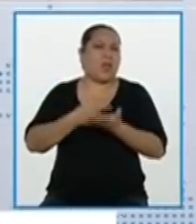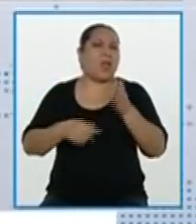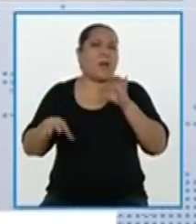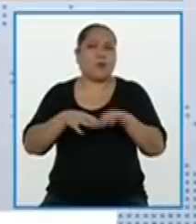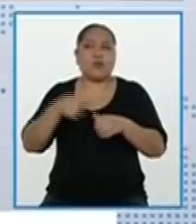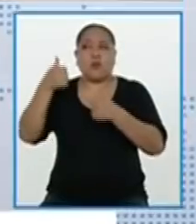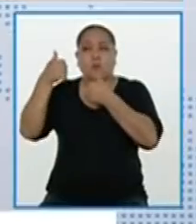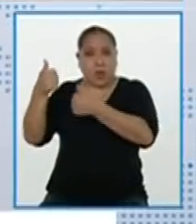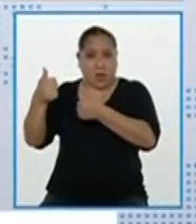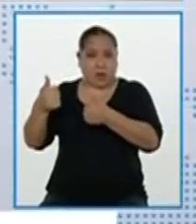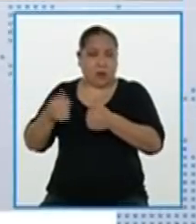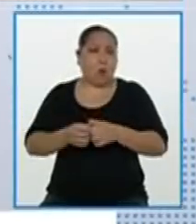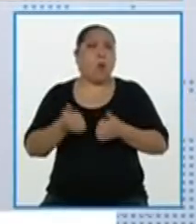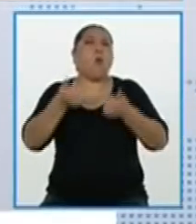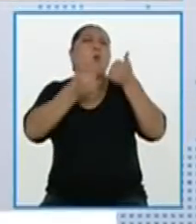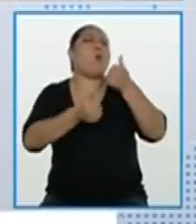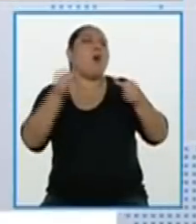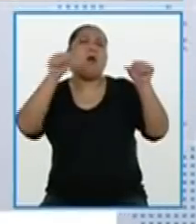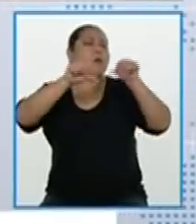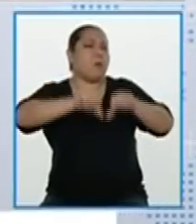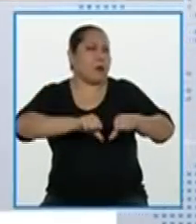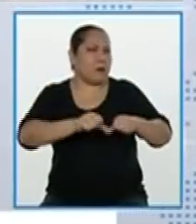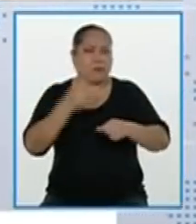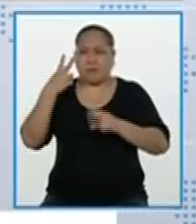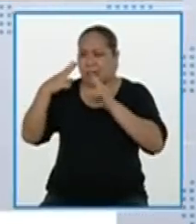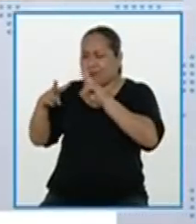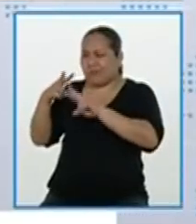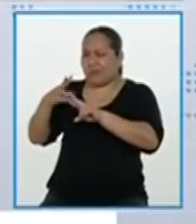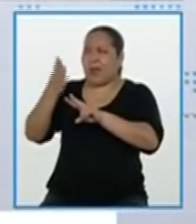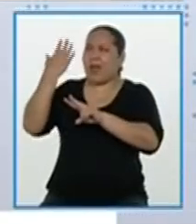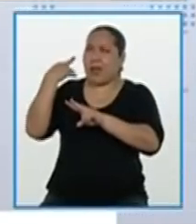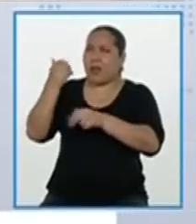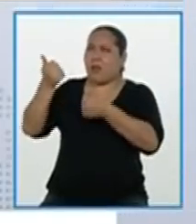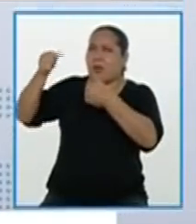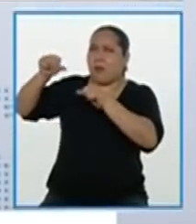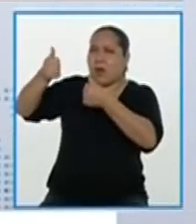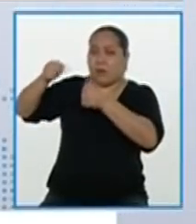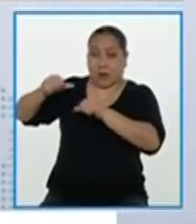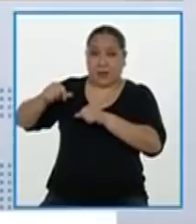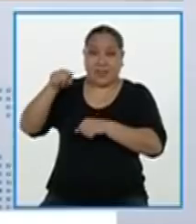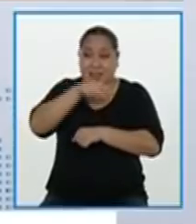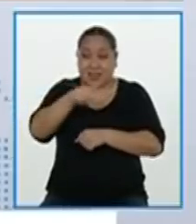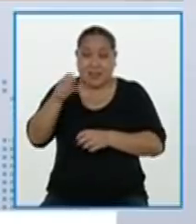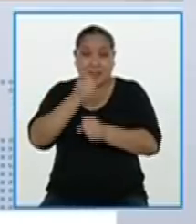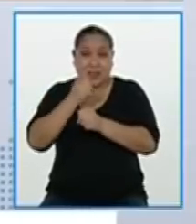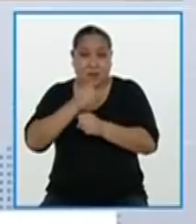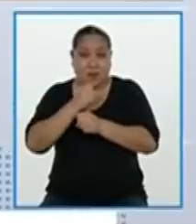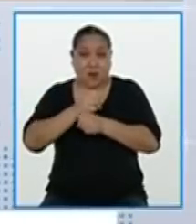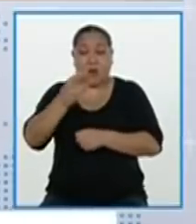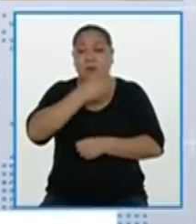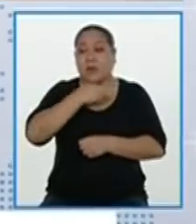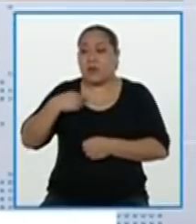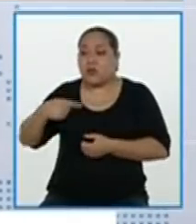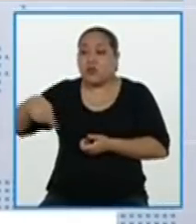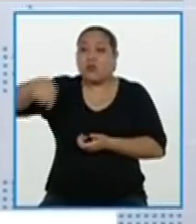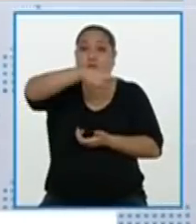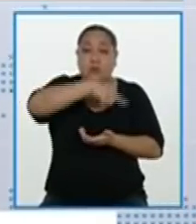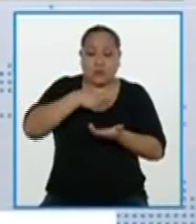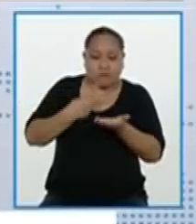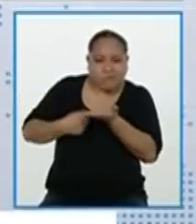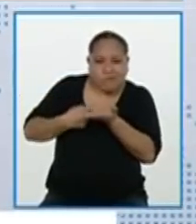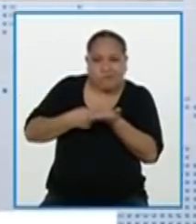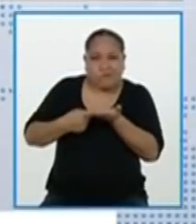económicos, en temas de reactivación, señor Macera, ¿en qué situaciones o en qué actividades económicas no podemos retroceder? Si es que de